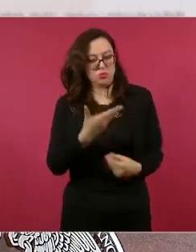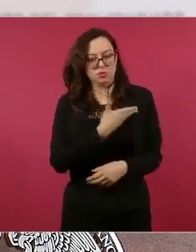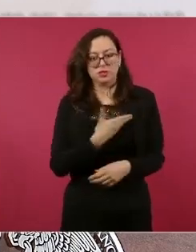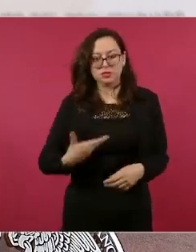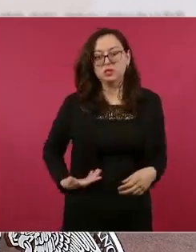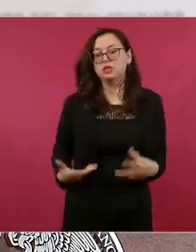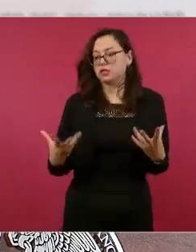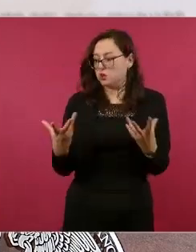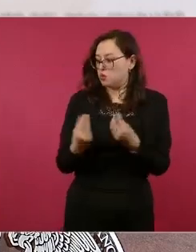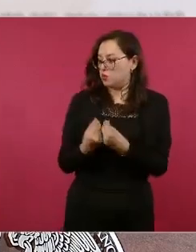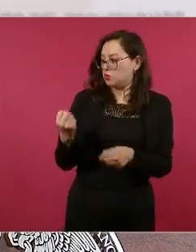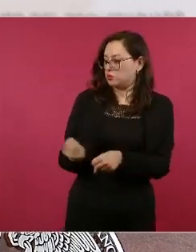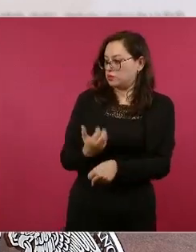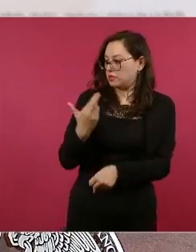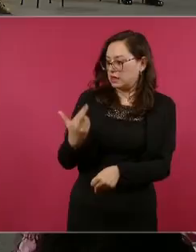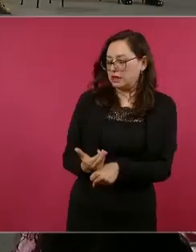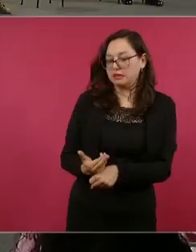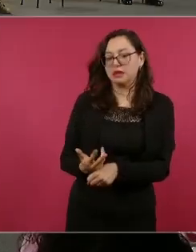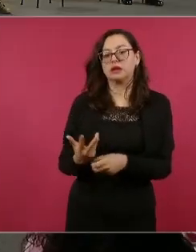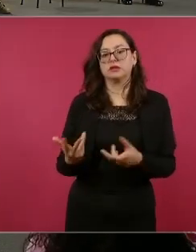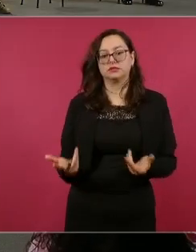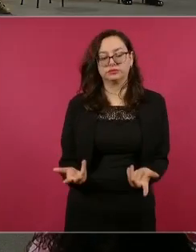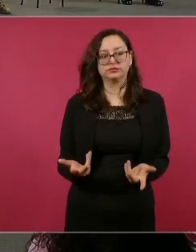y mi general secretario.